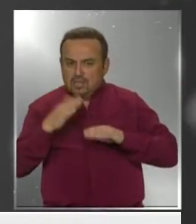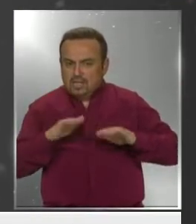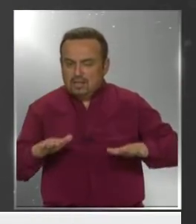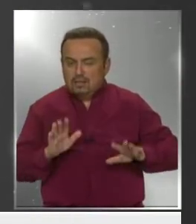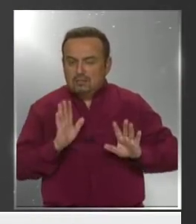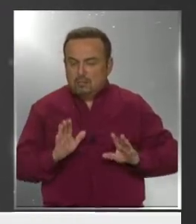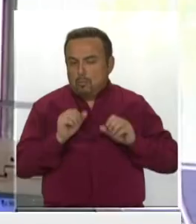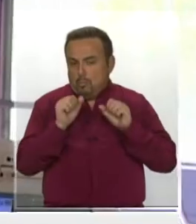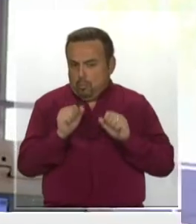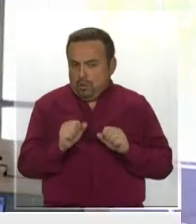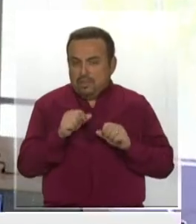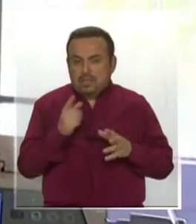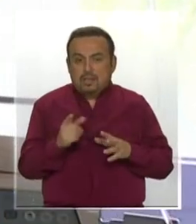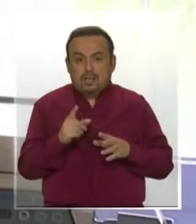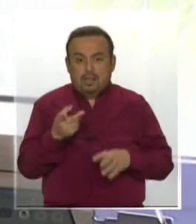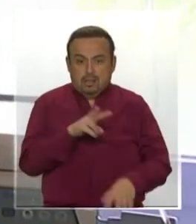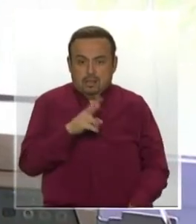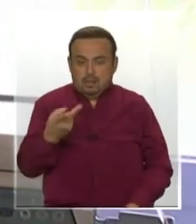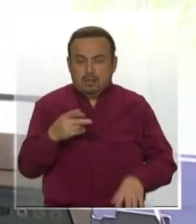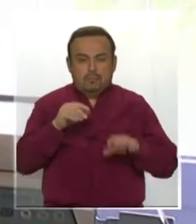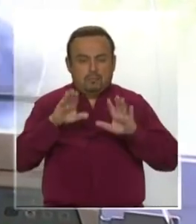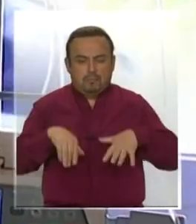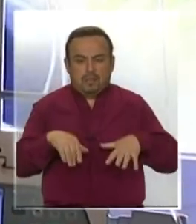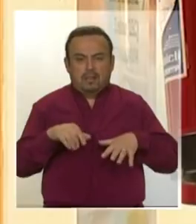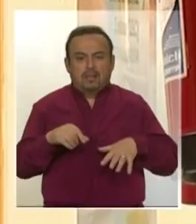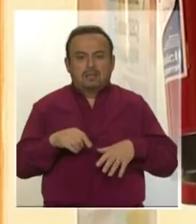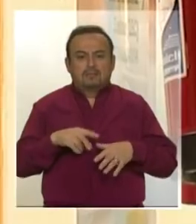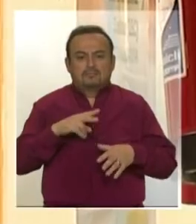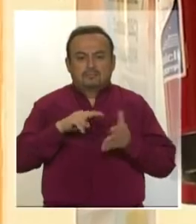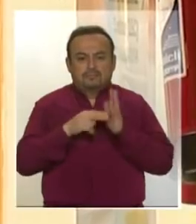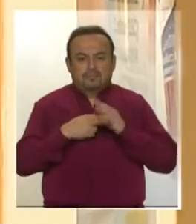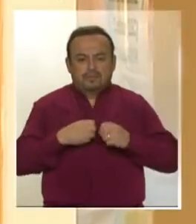pero lo creen muy probable ya que ambas tienen en común afecciones inflamatorias.